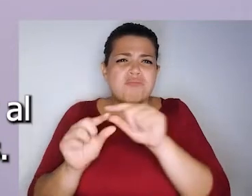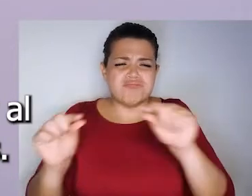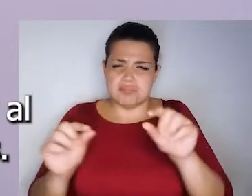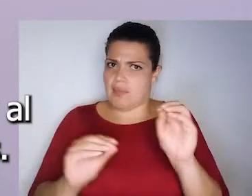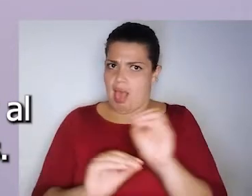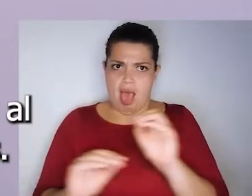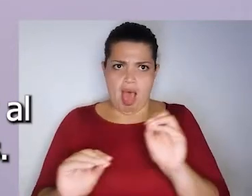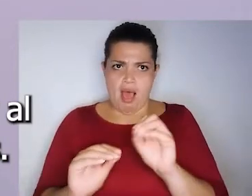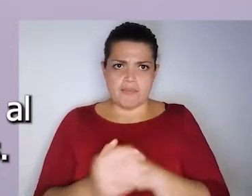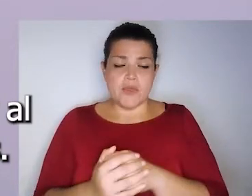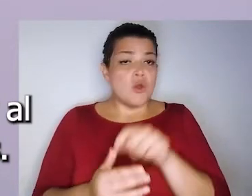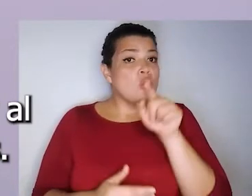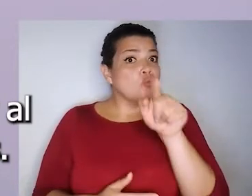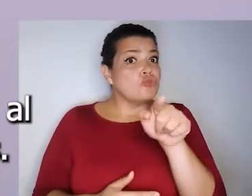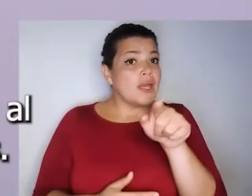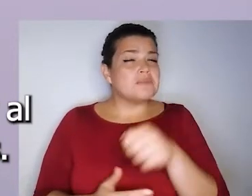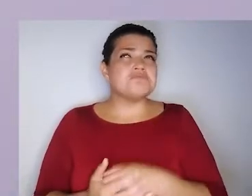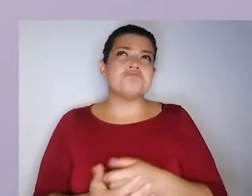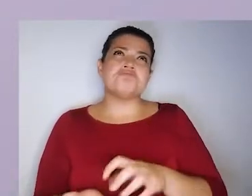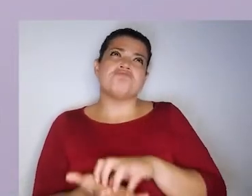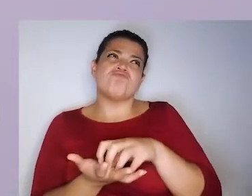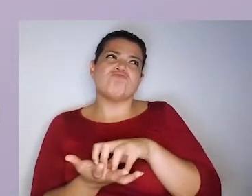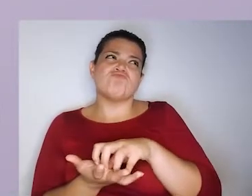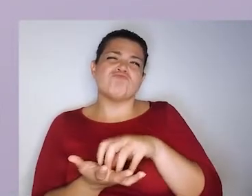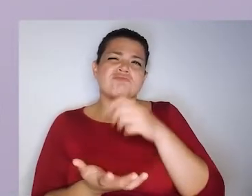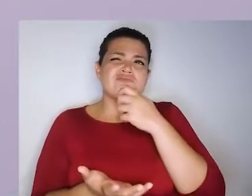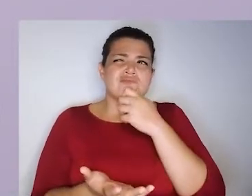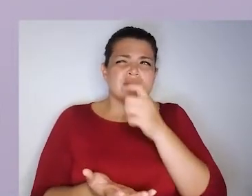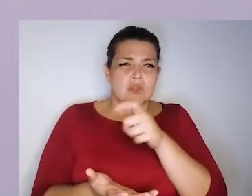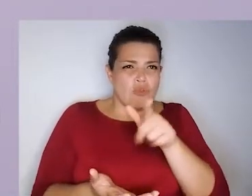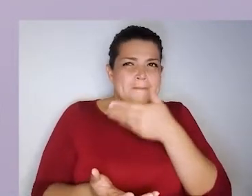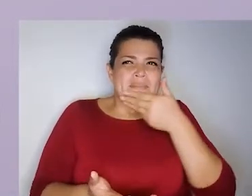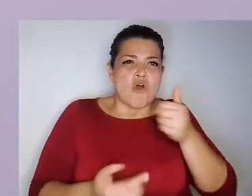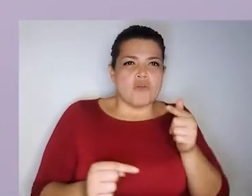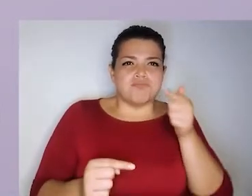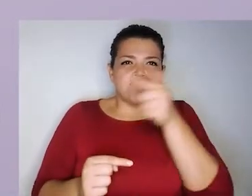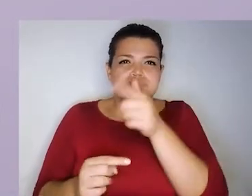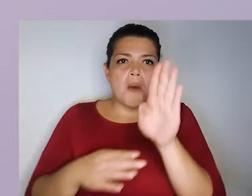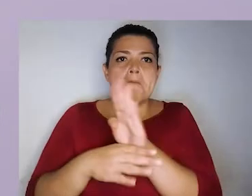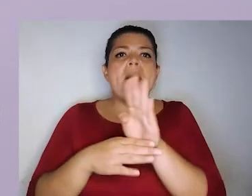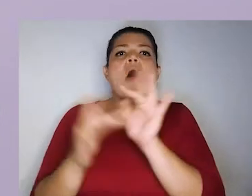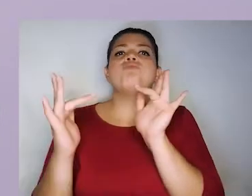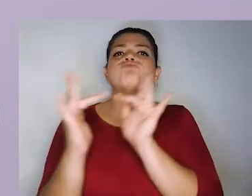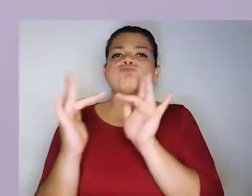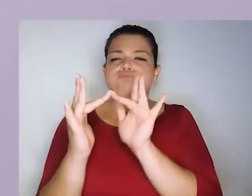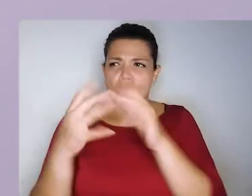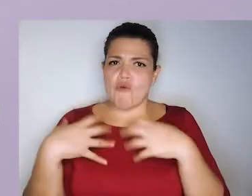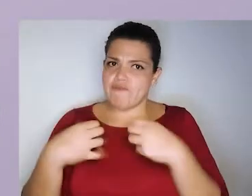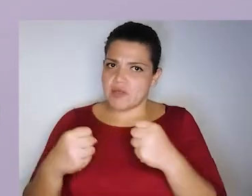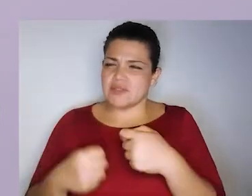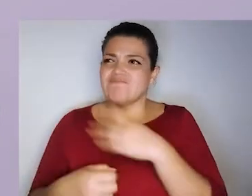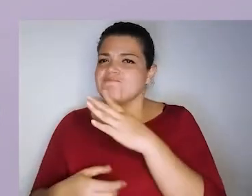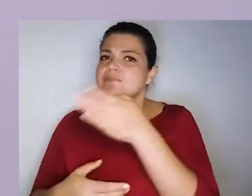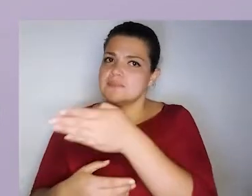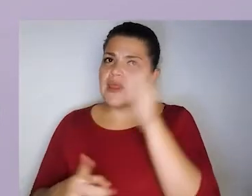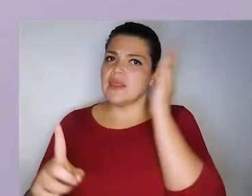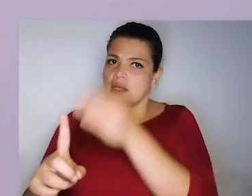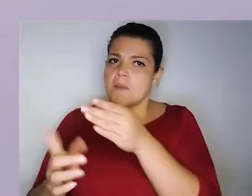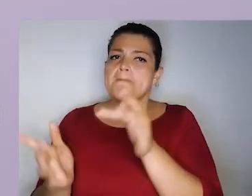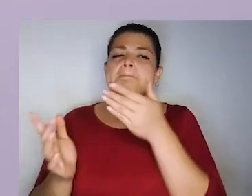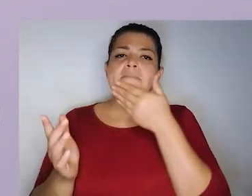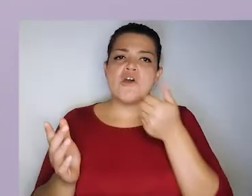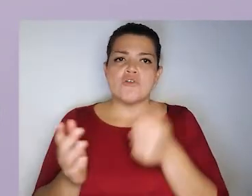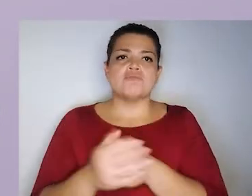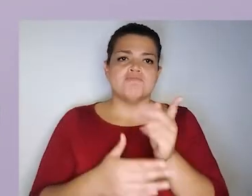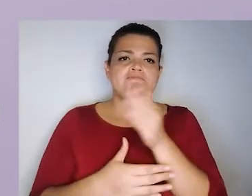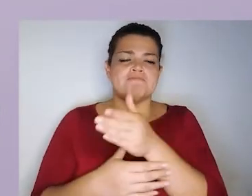contraseñas, códigos o usuarios. Si tiene alguna sospecha o consulta, contacte de forma